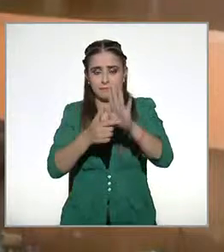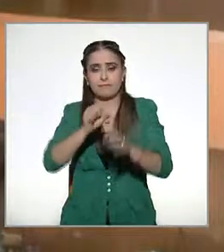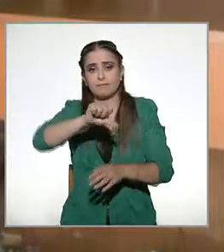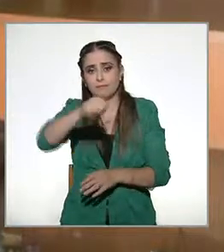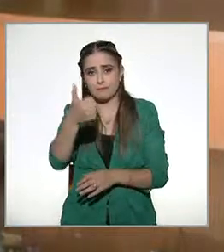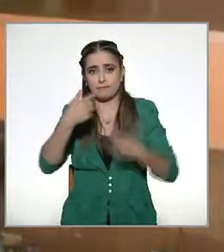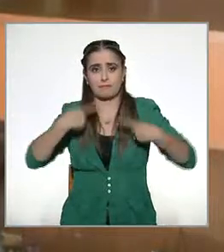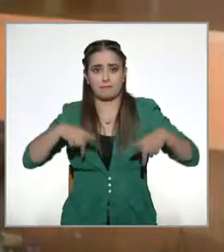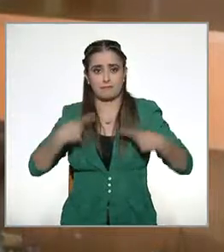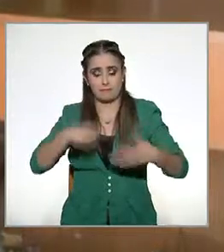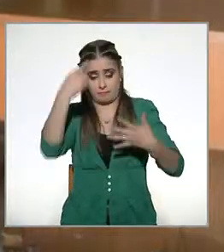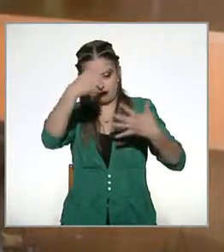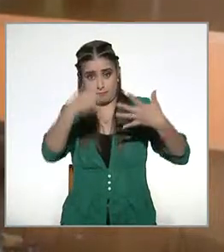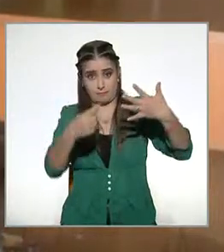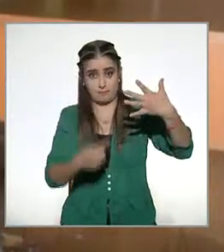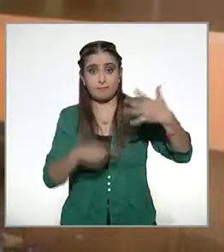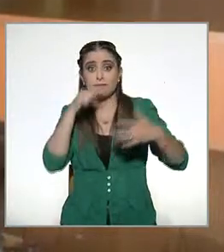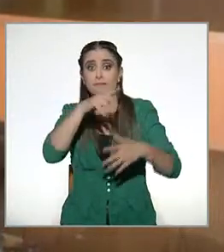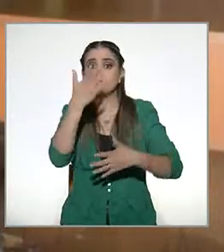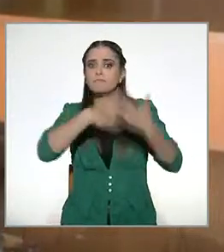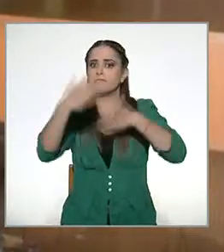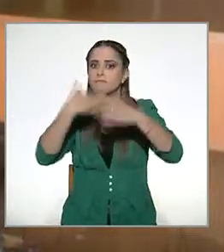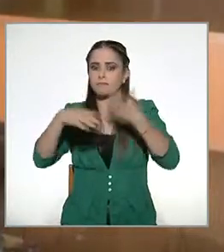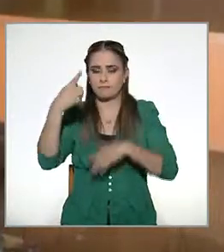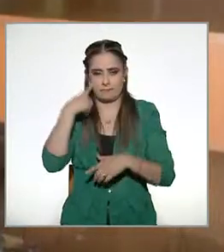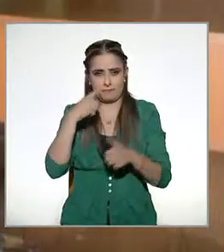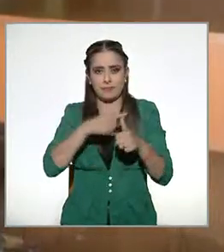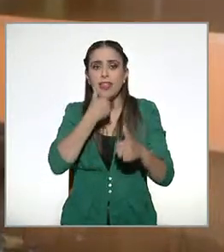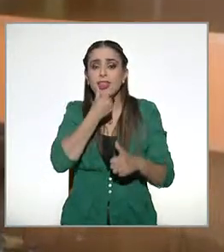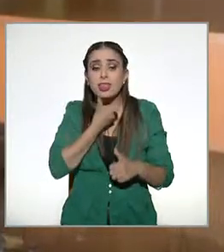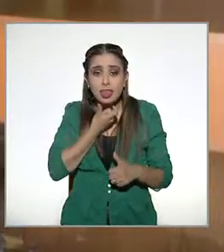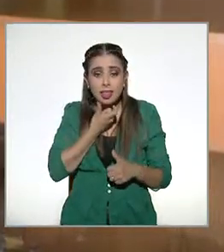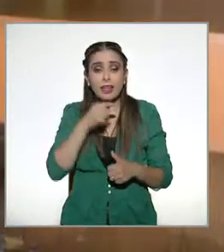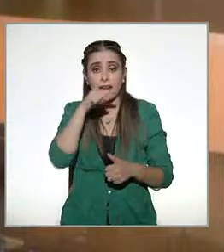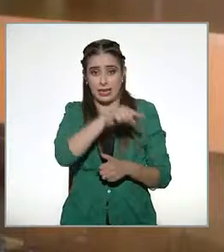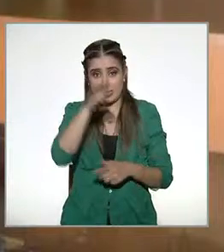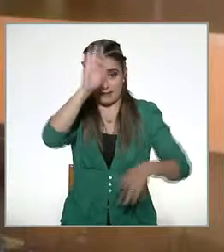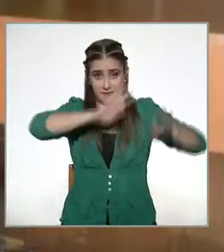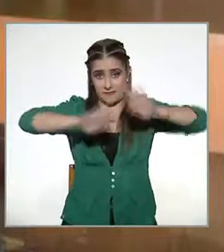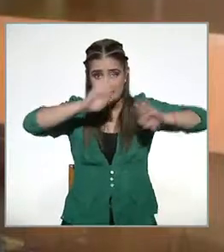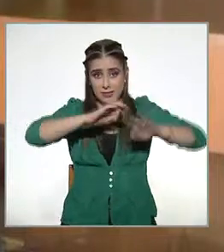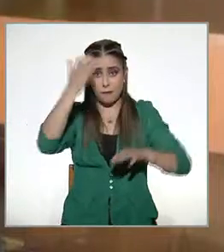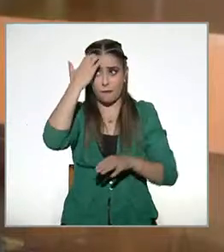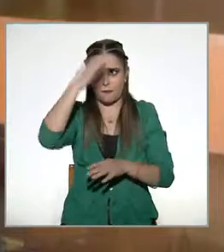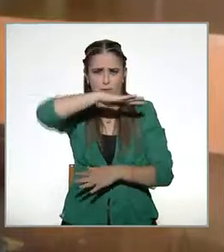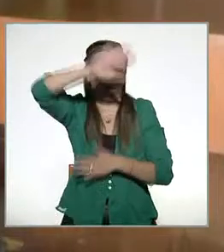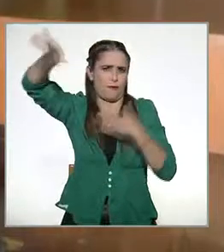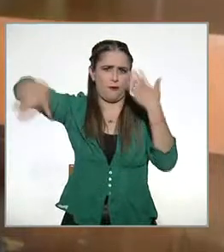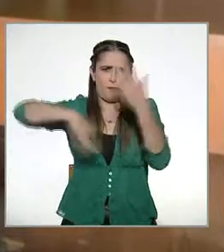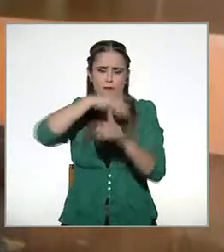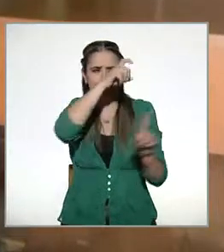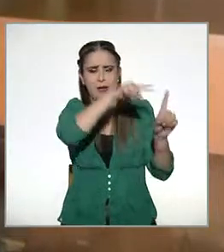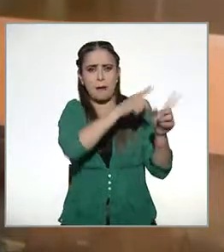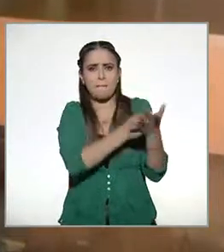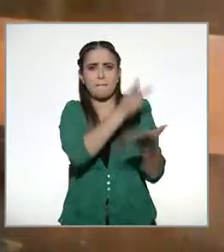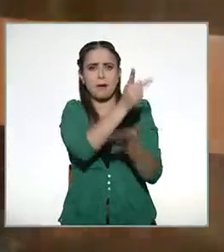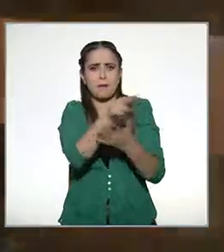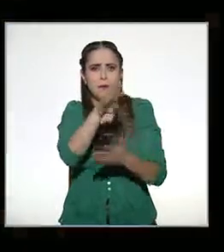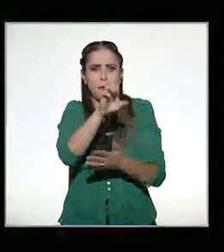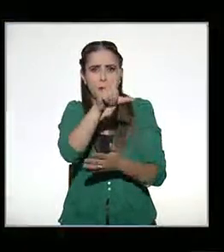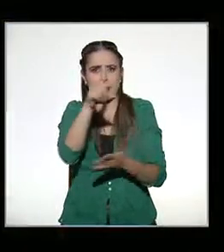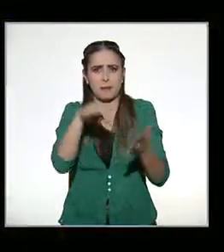introvertidos exitosos el primero Albert Einstein uno de los físicos más conocidos del planeta premio Nobel de física en